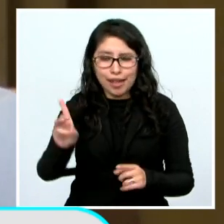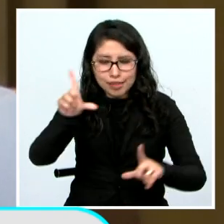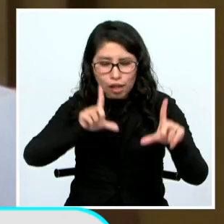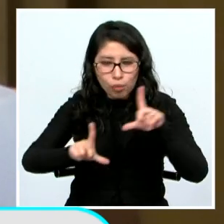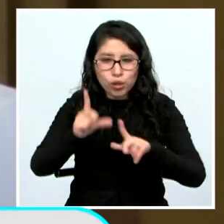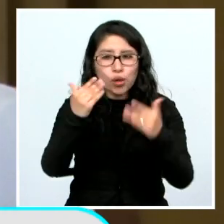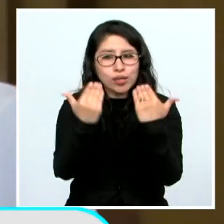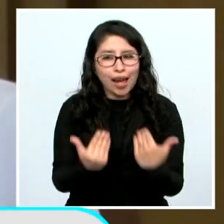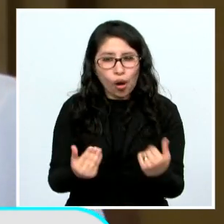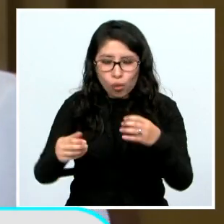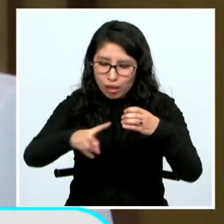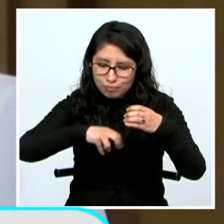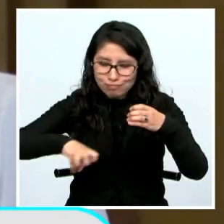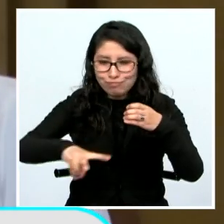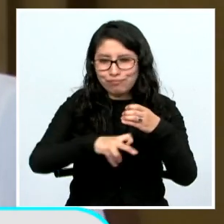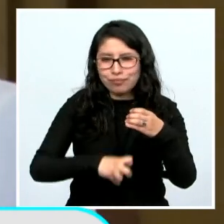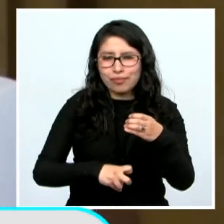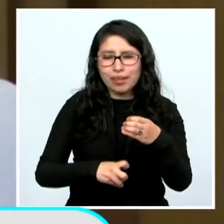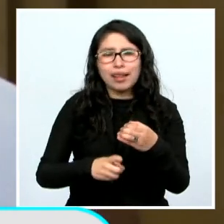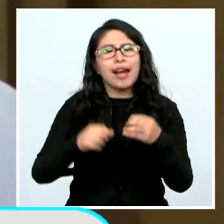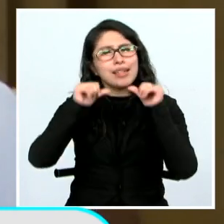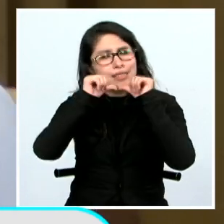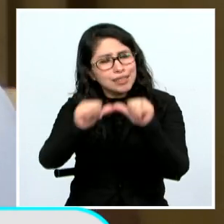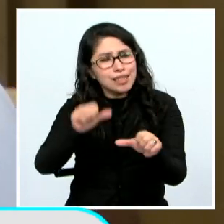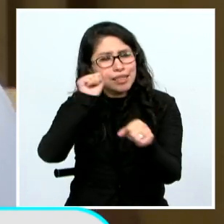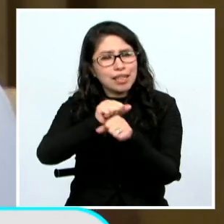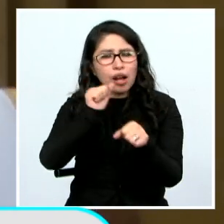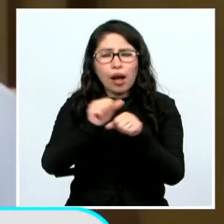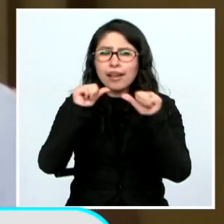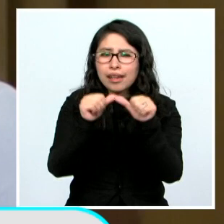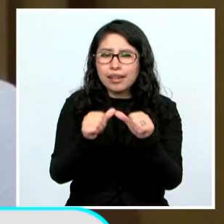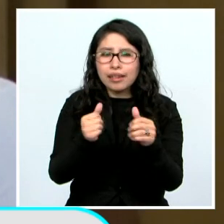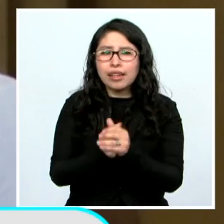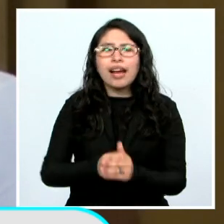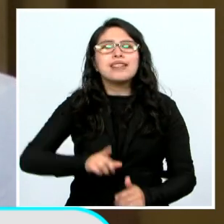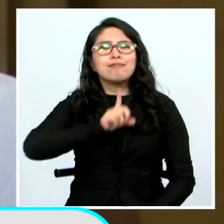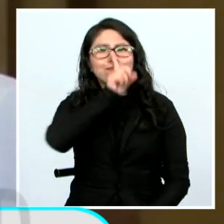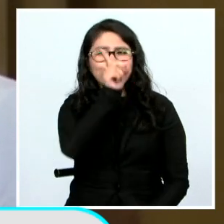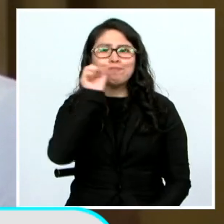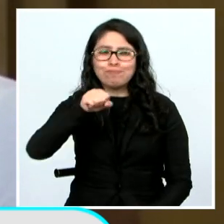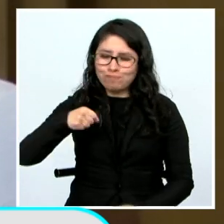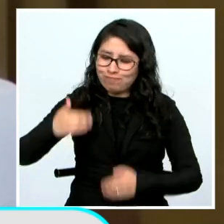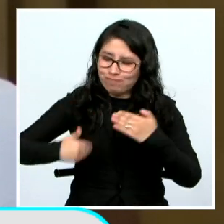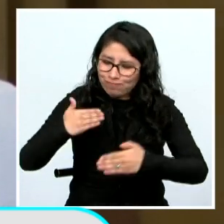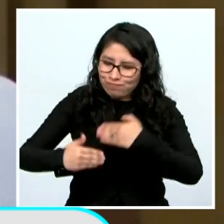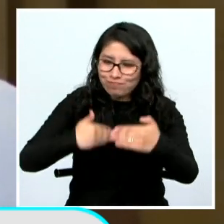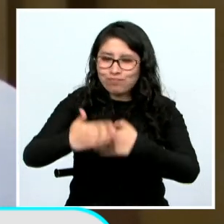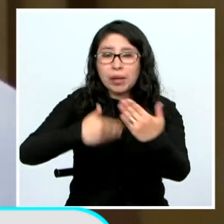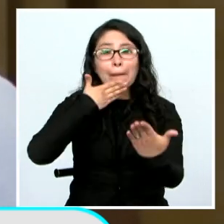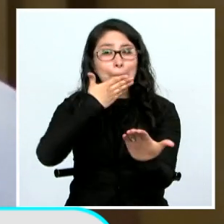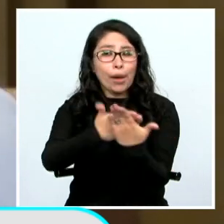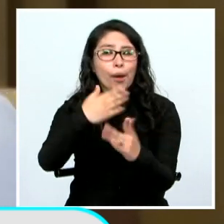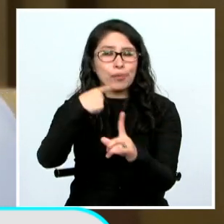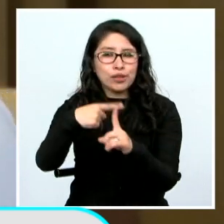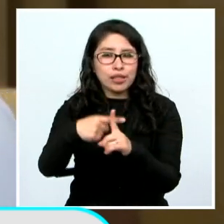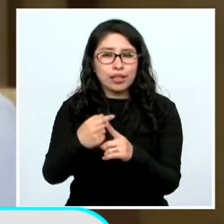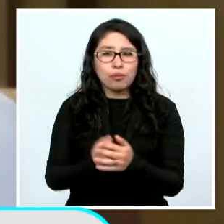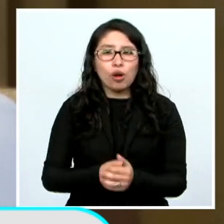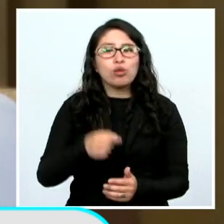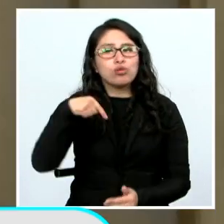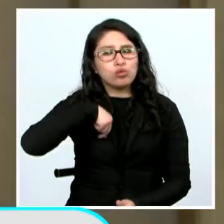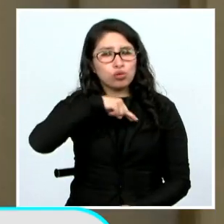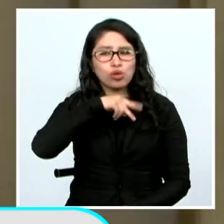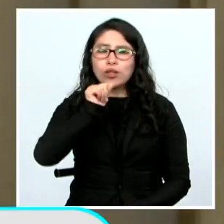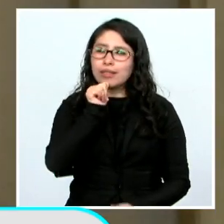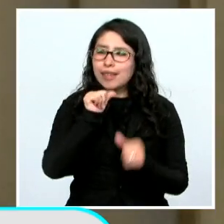seguir trabajando, pero con seguridad de que hemos avanzado muchísimo, y bueno, aquí estamos porque ese es el compromiso con el